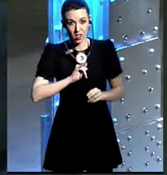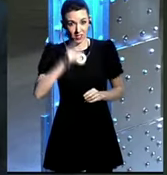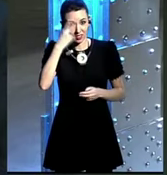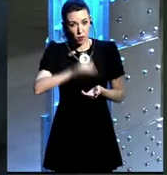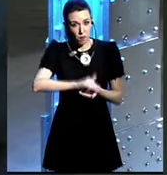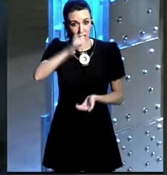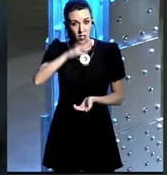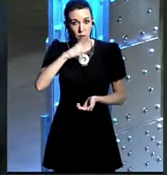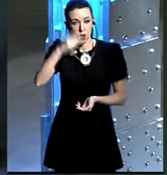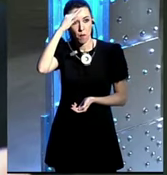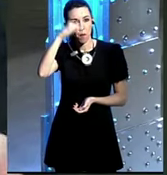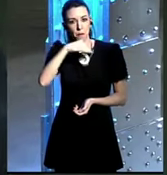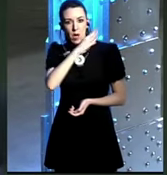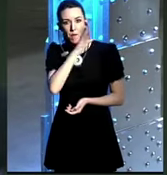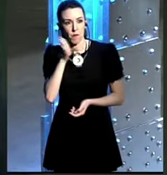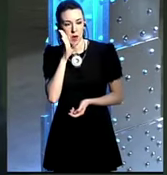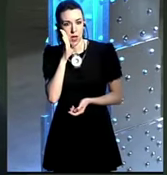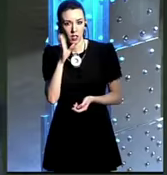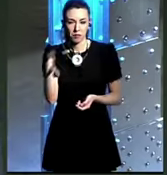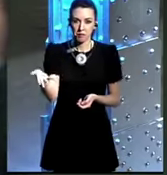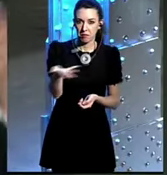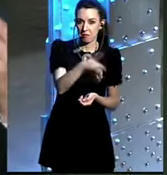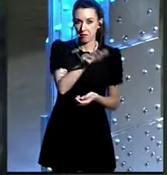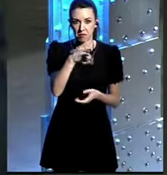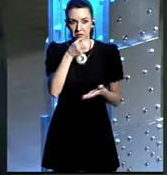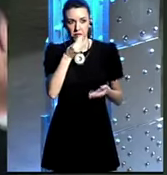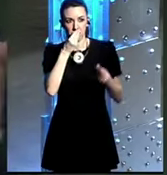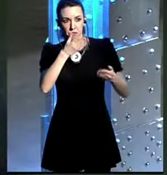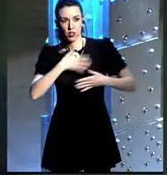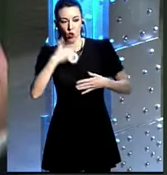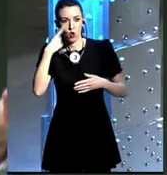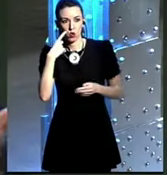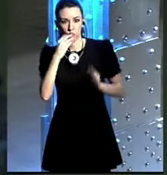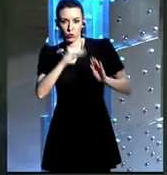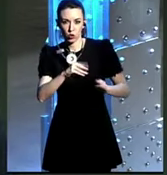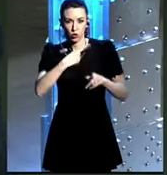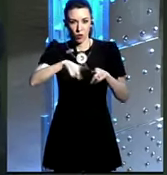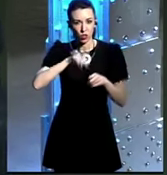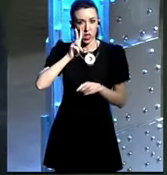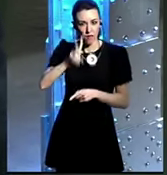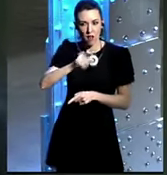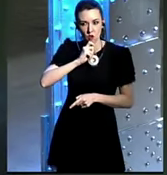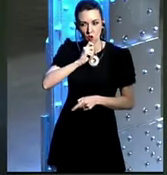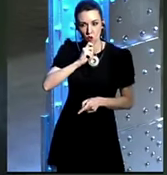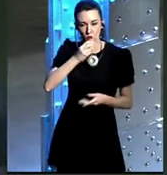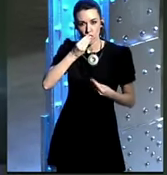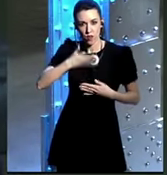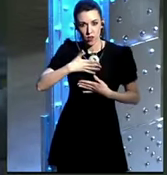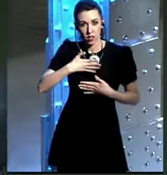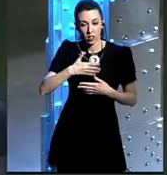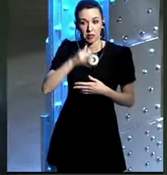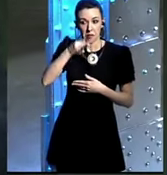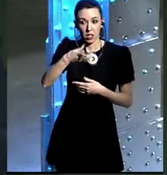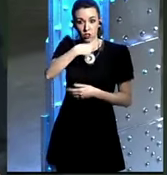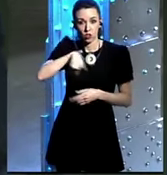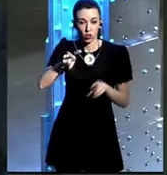nosotros tenemos a nuestro padre y nuestra madre, y pues más o menos heredamos sus costumbres, su manera de ver las cosas, y digamos